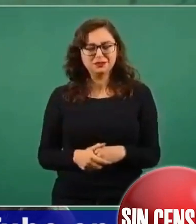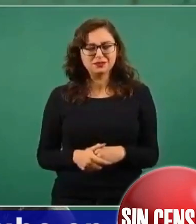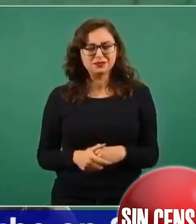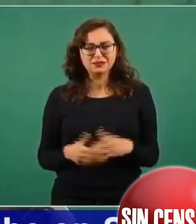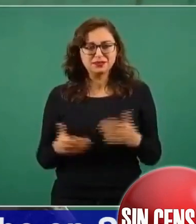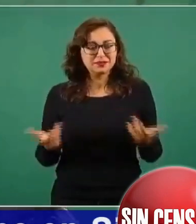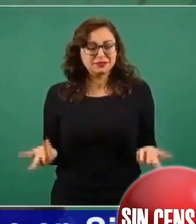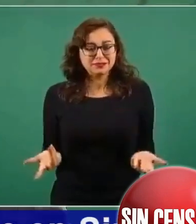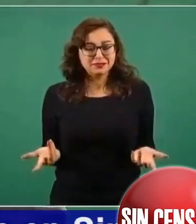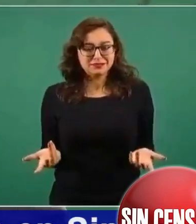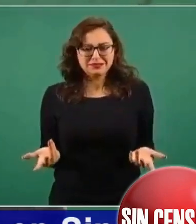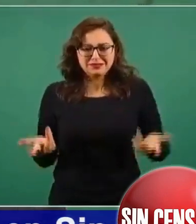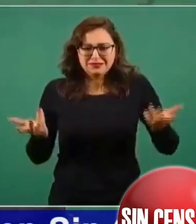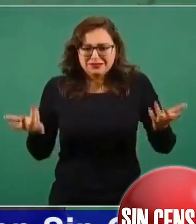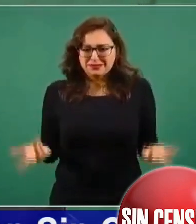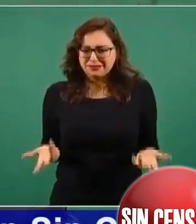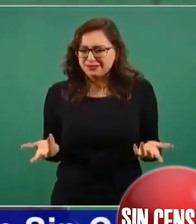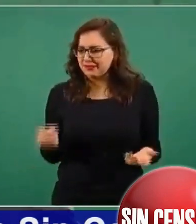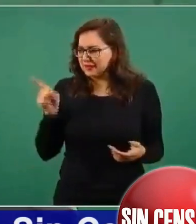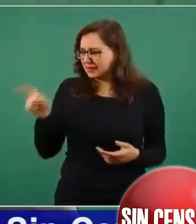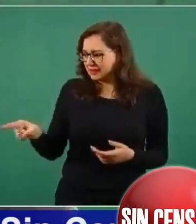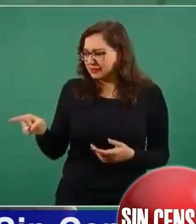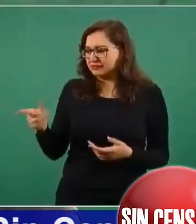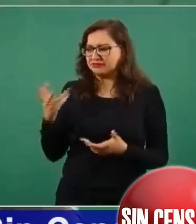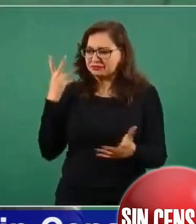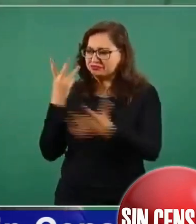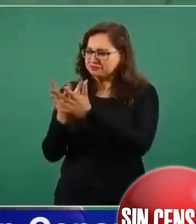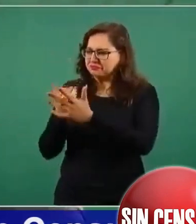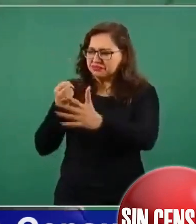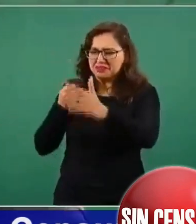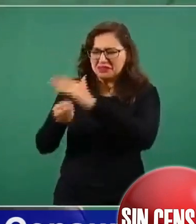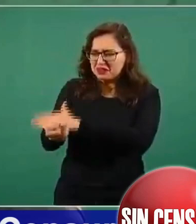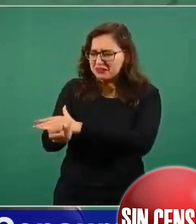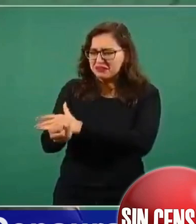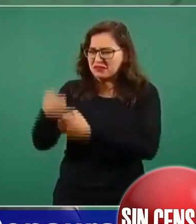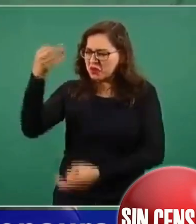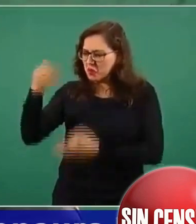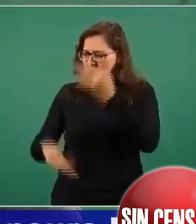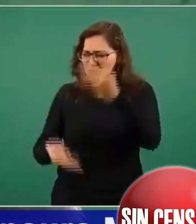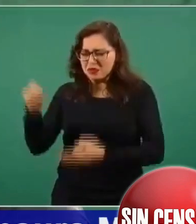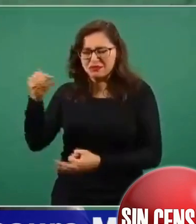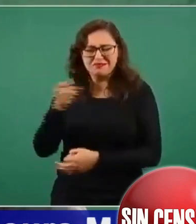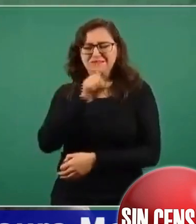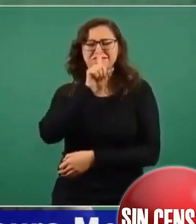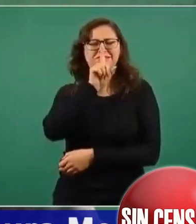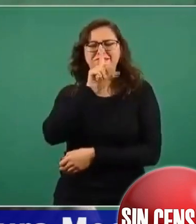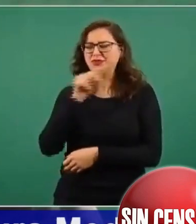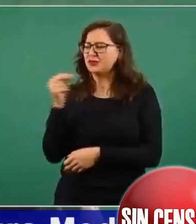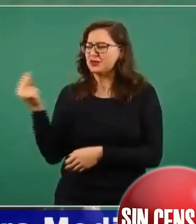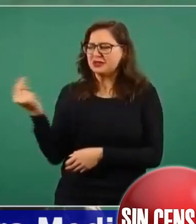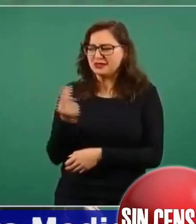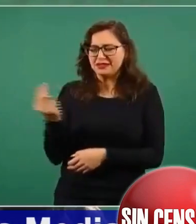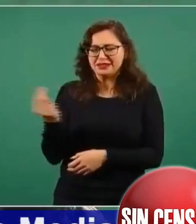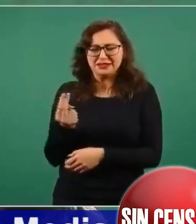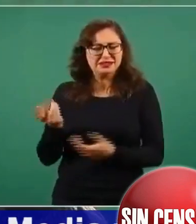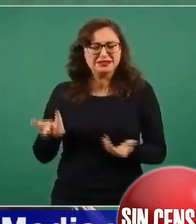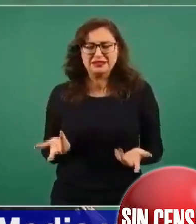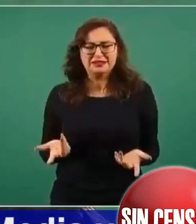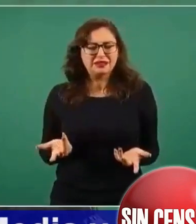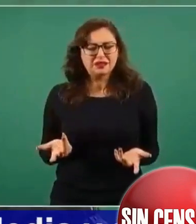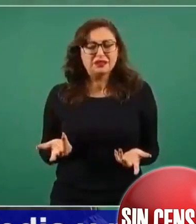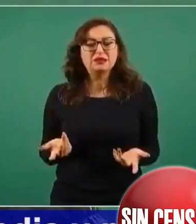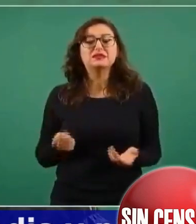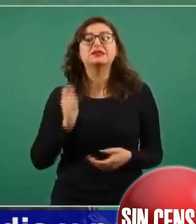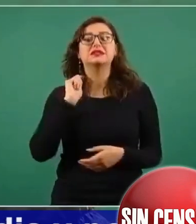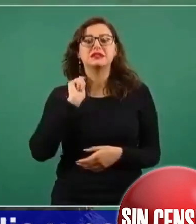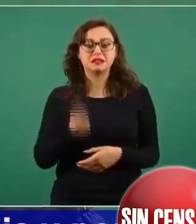no, si no quiero que vaya a la cárcel, si no quiero sujetarle a un proceso penal, pues entonces quiere decir que